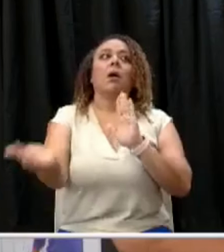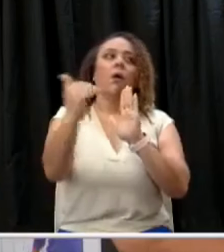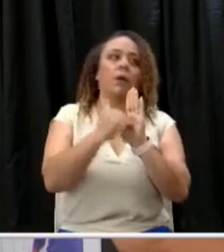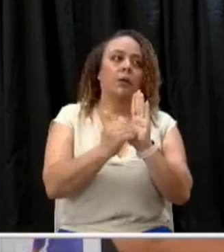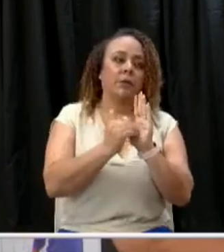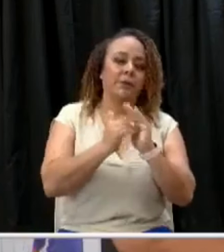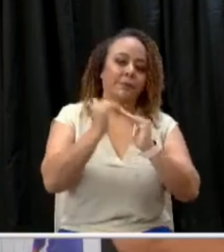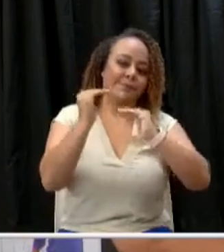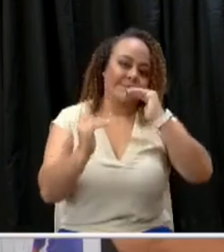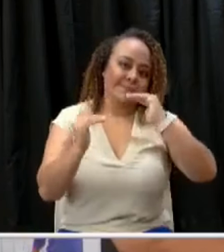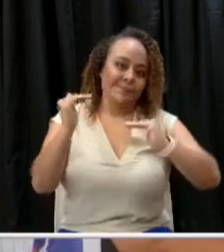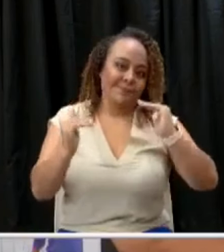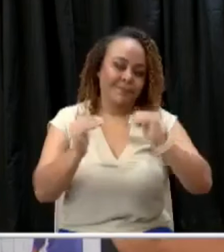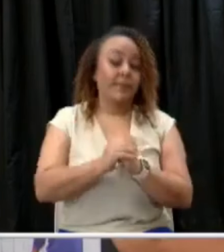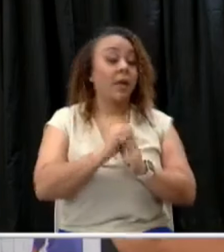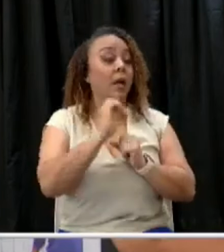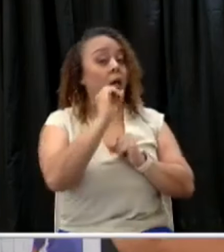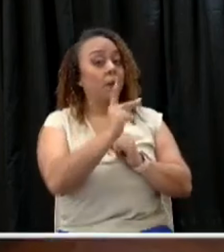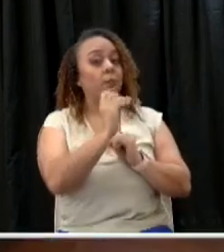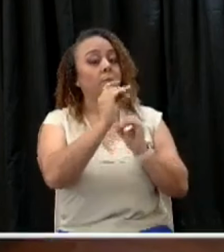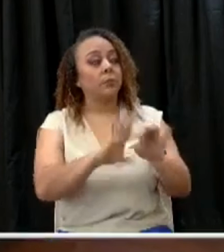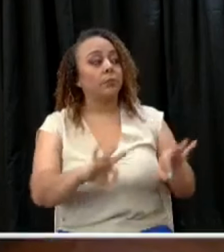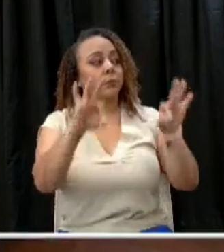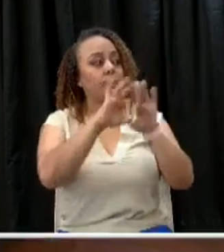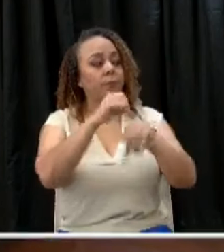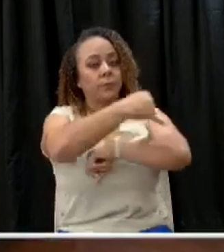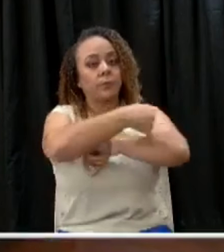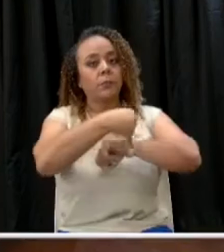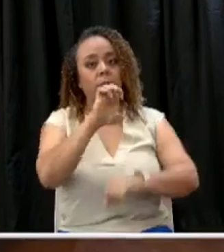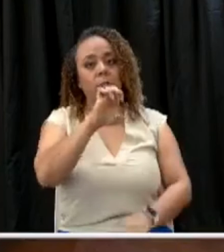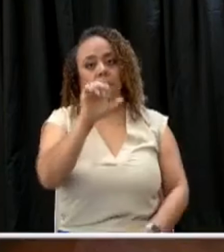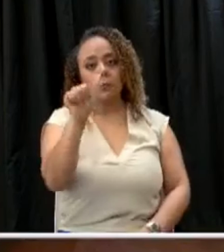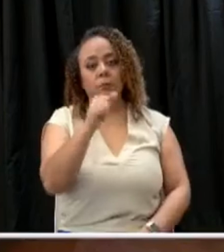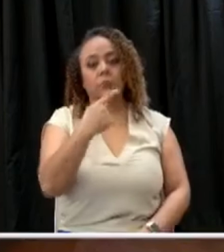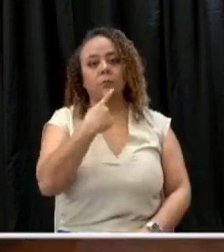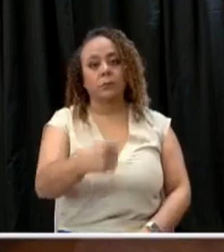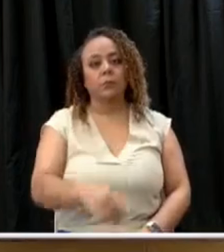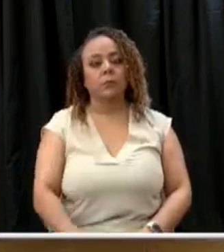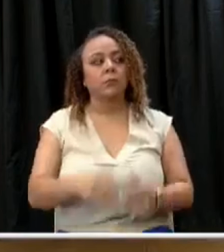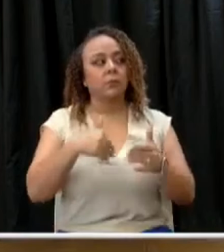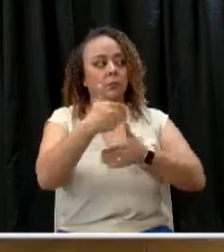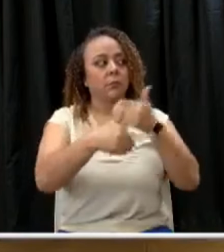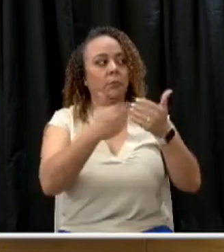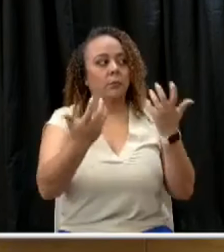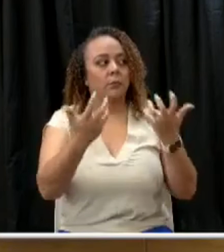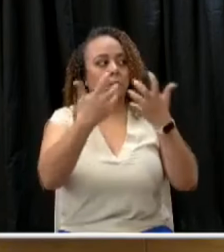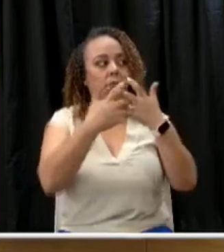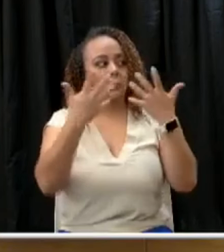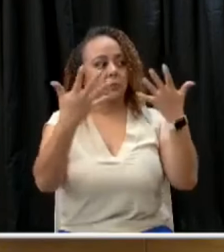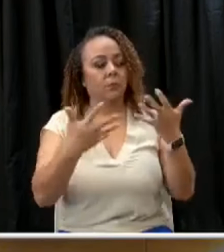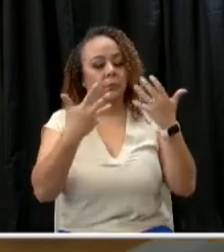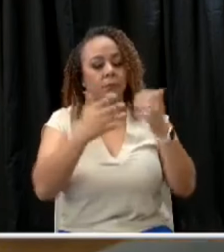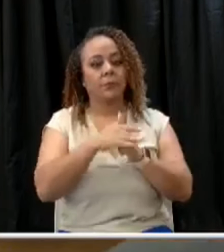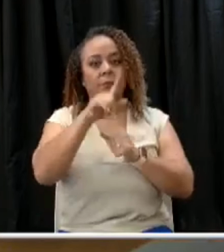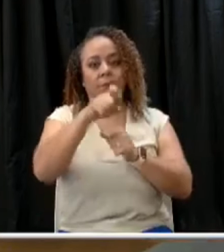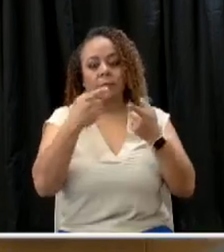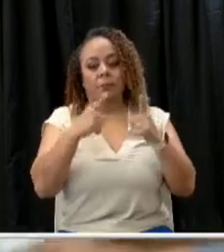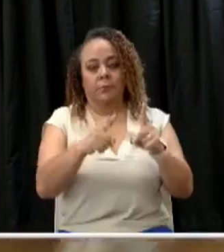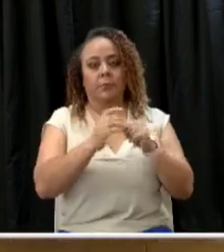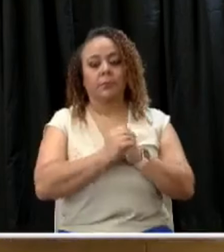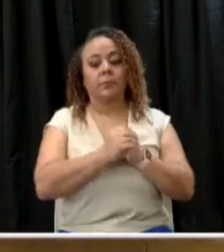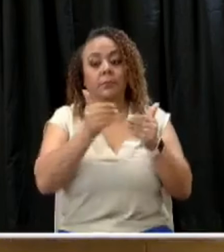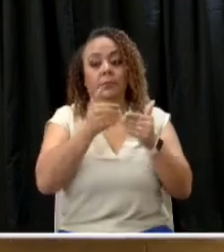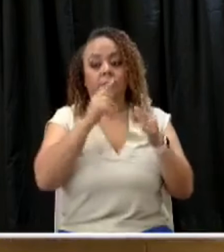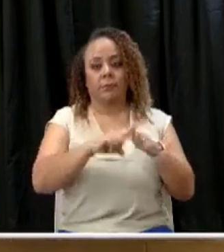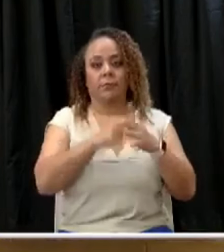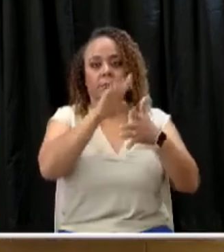en balance. Ok, muy importante. El ingeniero Esteban Arias nos dice que el proceso de aclimatación se tiene que dar antes de iniciar